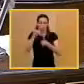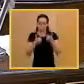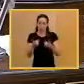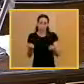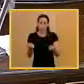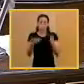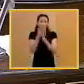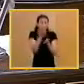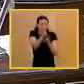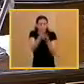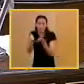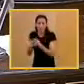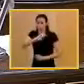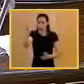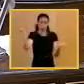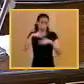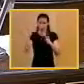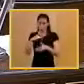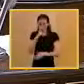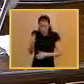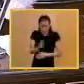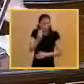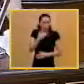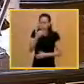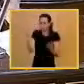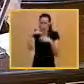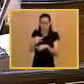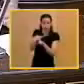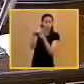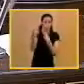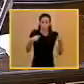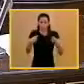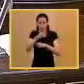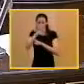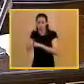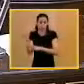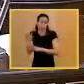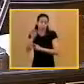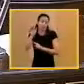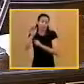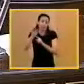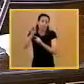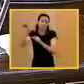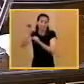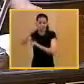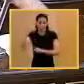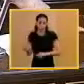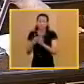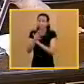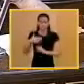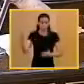alternativa industrial mejor en este momento ni por la situación del mercado internacional, ni por la importancia tecnológica del